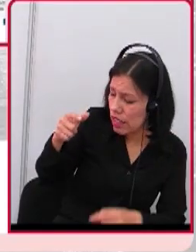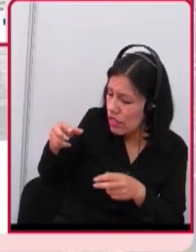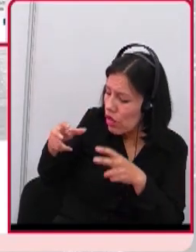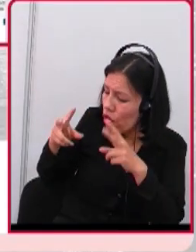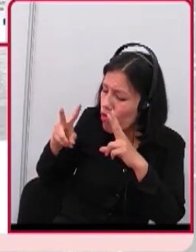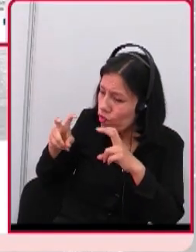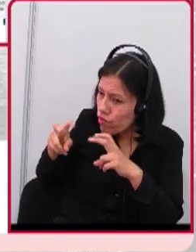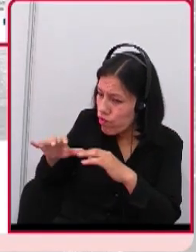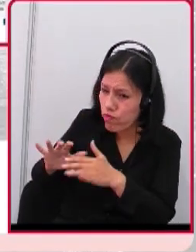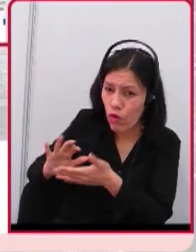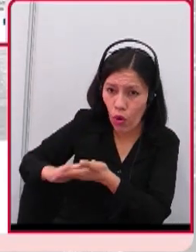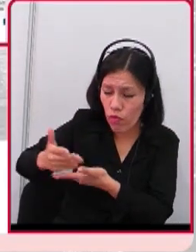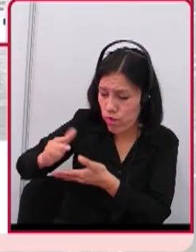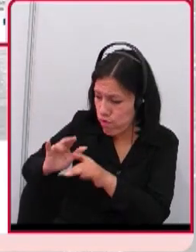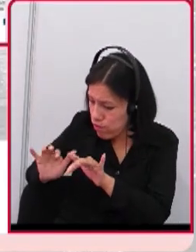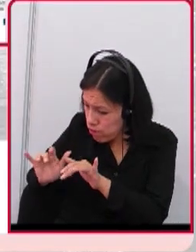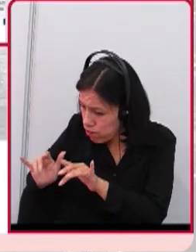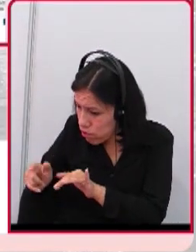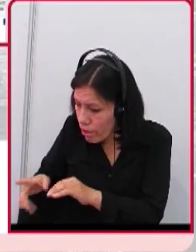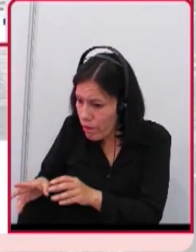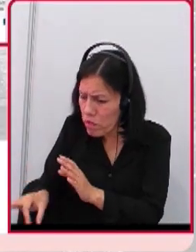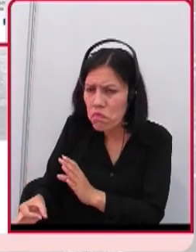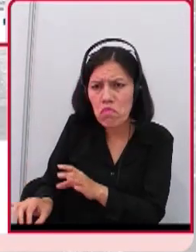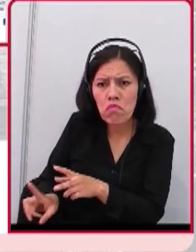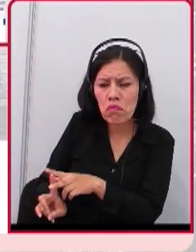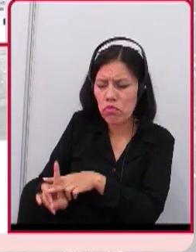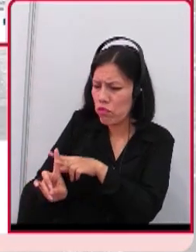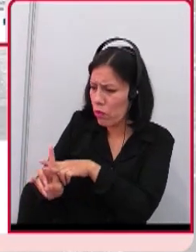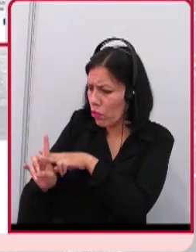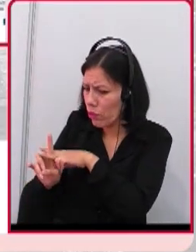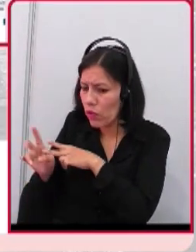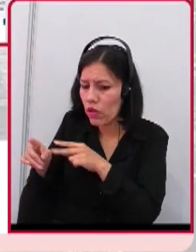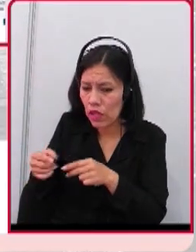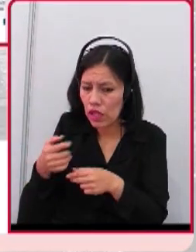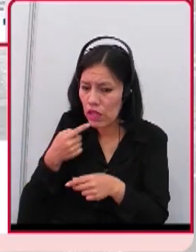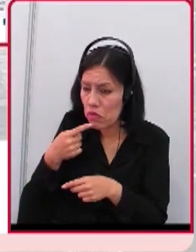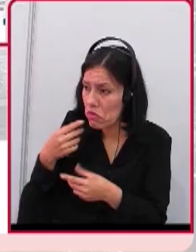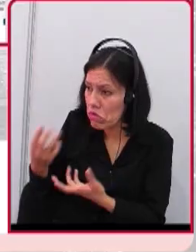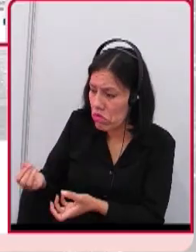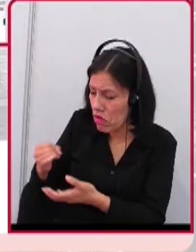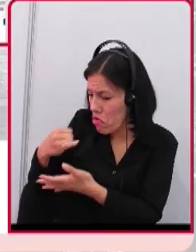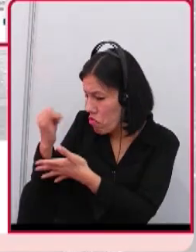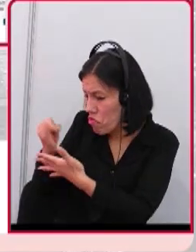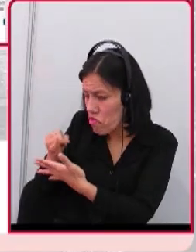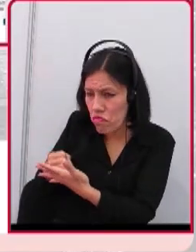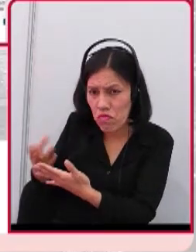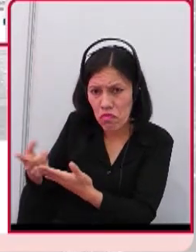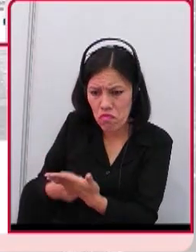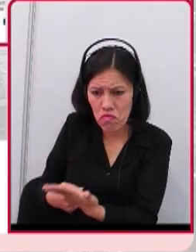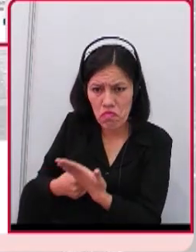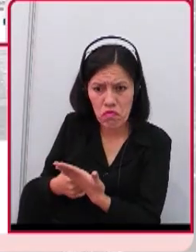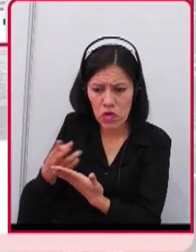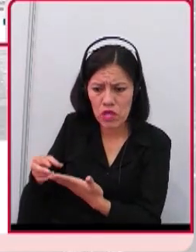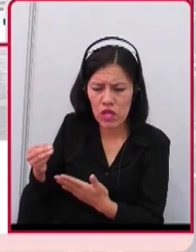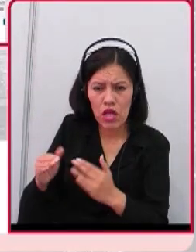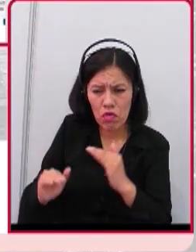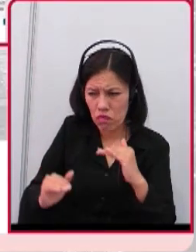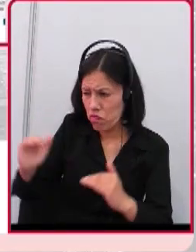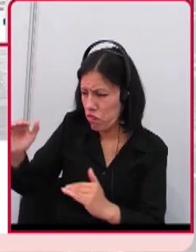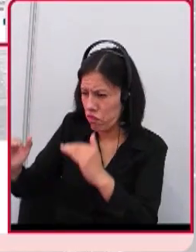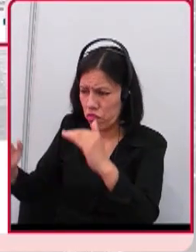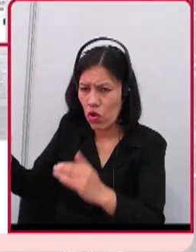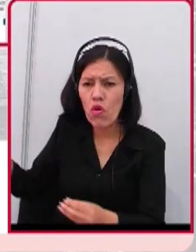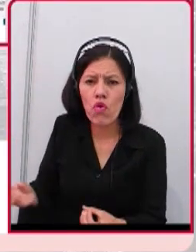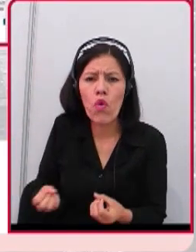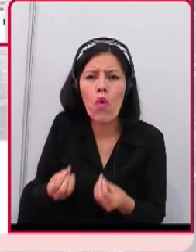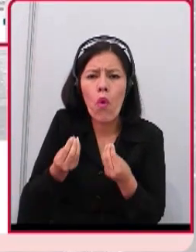más potásicas, y a su vez también el diagrama del iCiris también nos muestra un esquema de cómo está distribuido nuestras